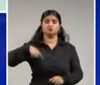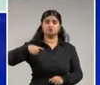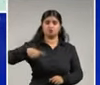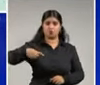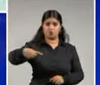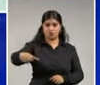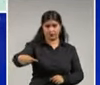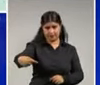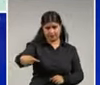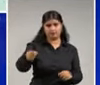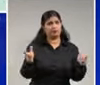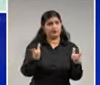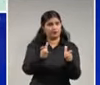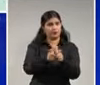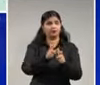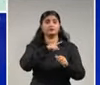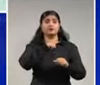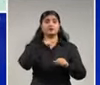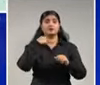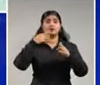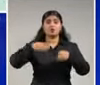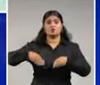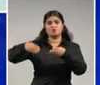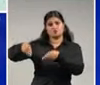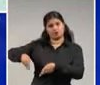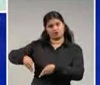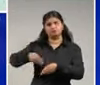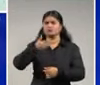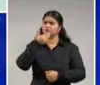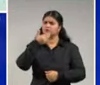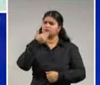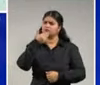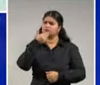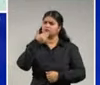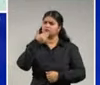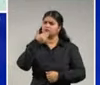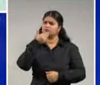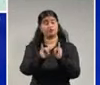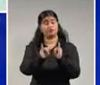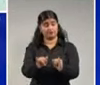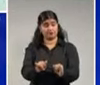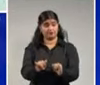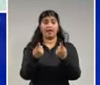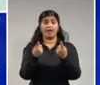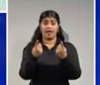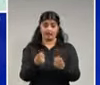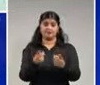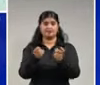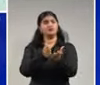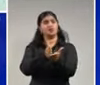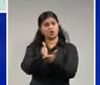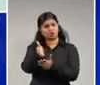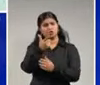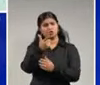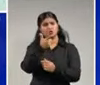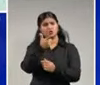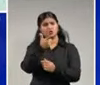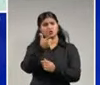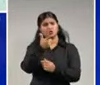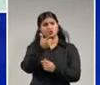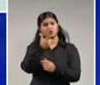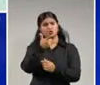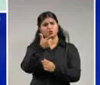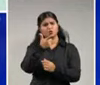casos. Realmente es un indicador favorable y es el que se espera teniendo en cuenta el